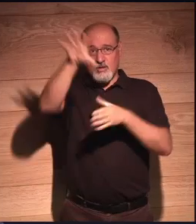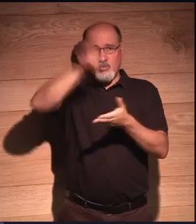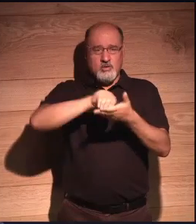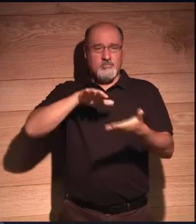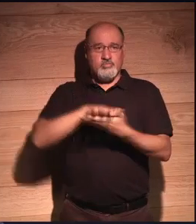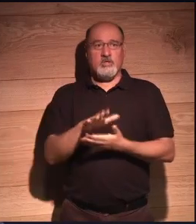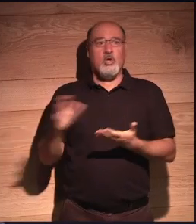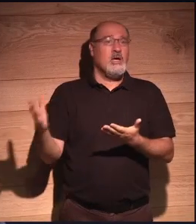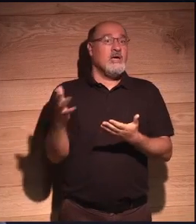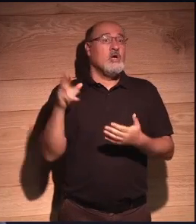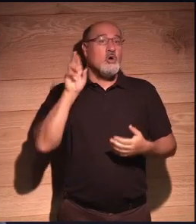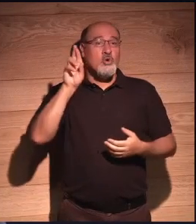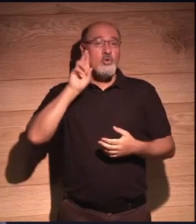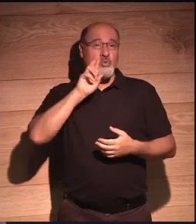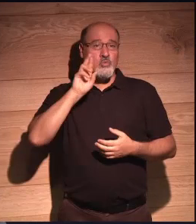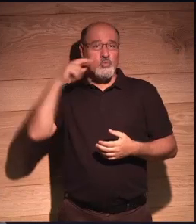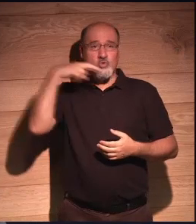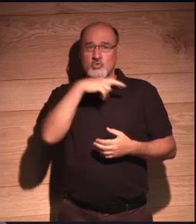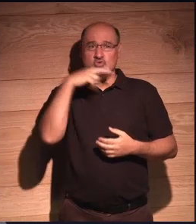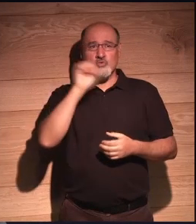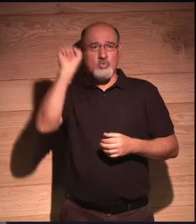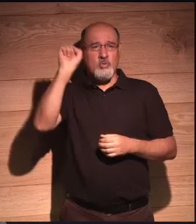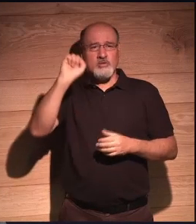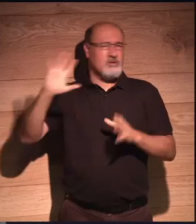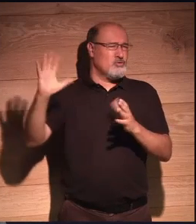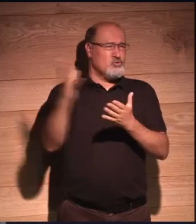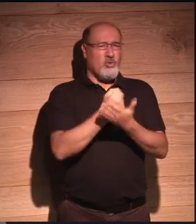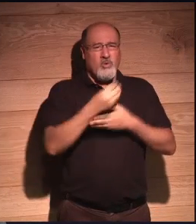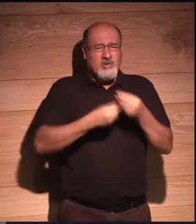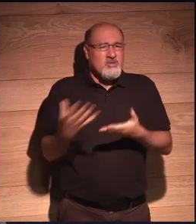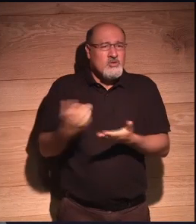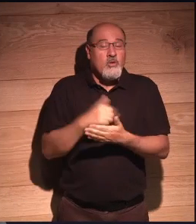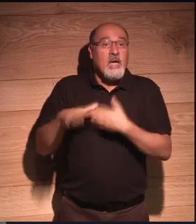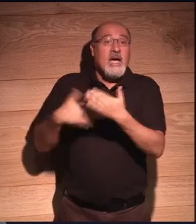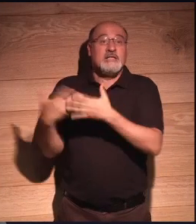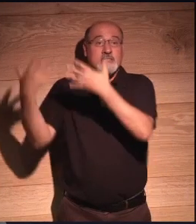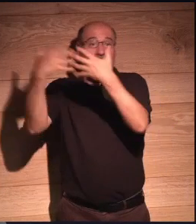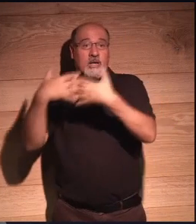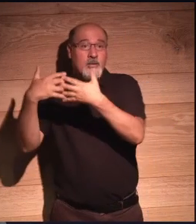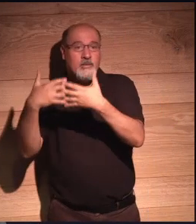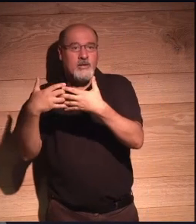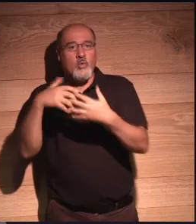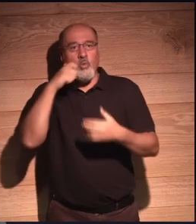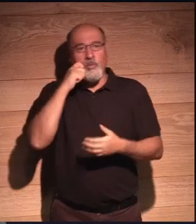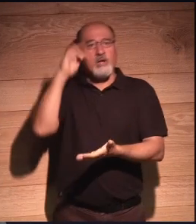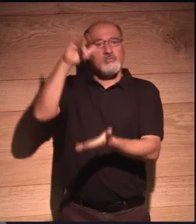hicieron prácticamente todo hasta que los americanos pusieron al ser